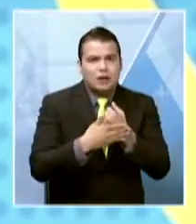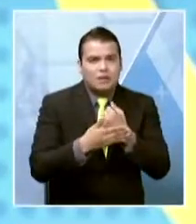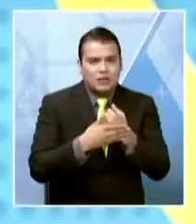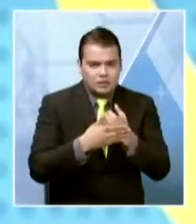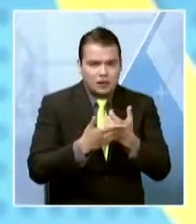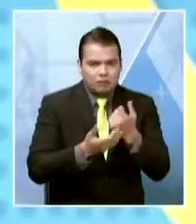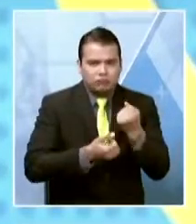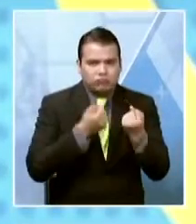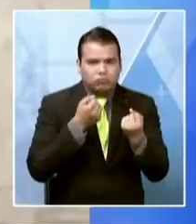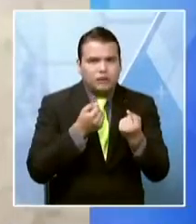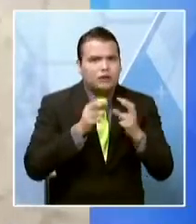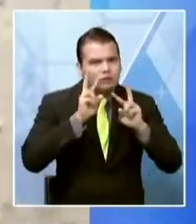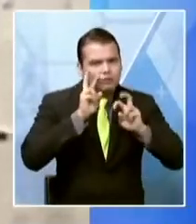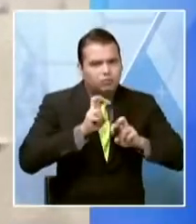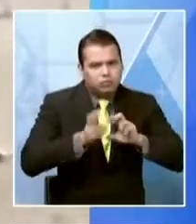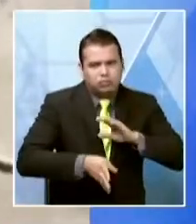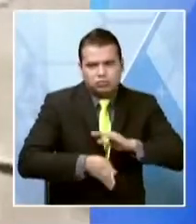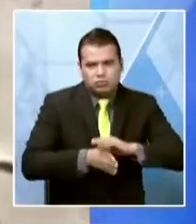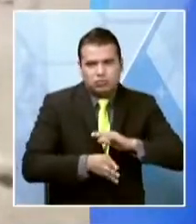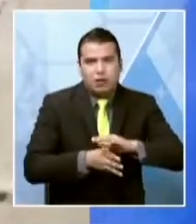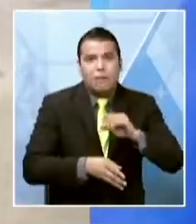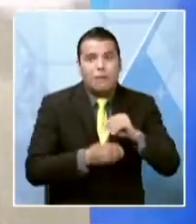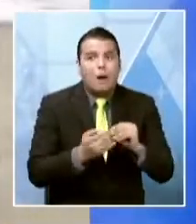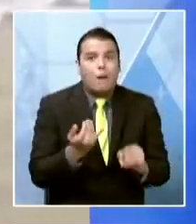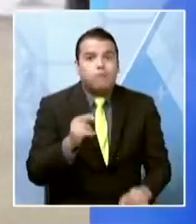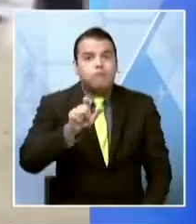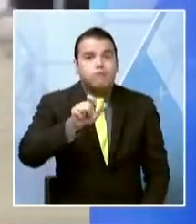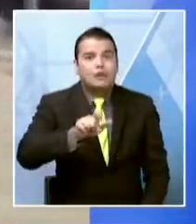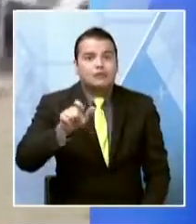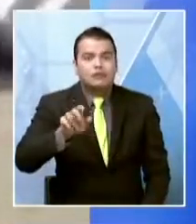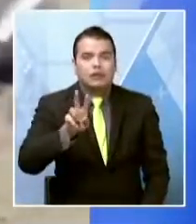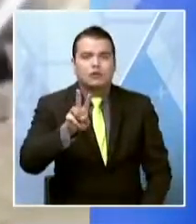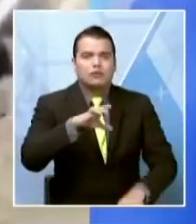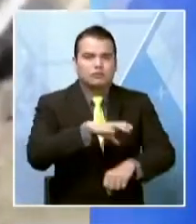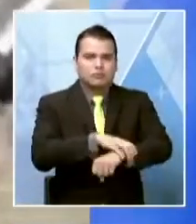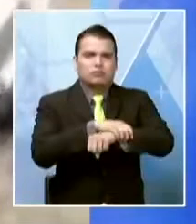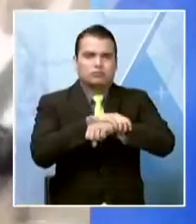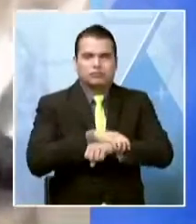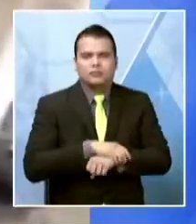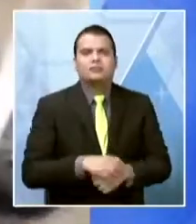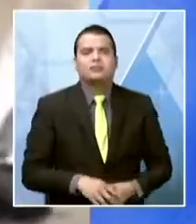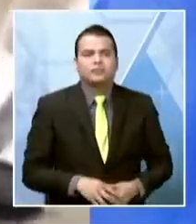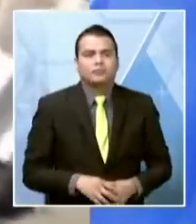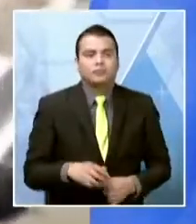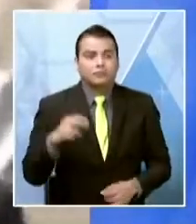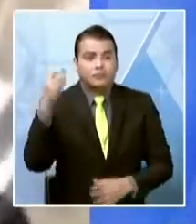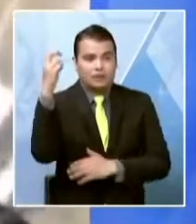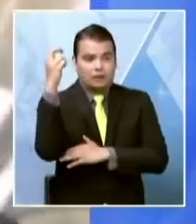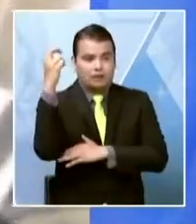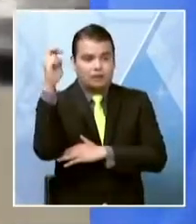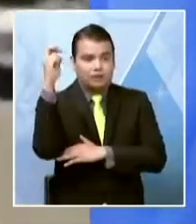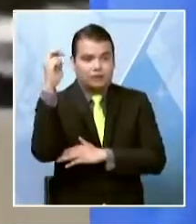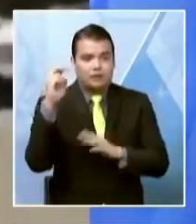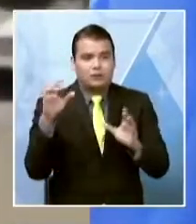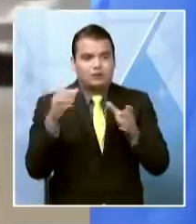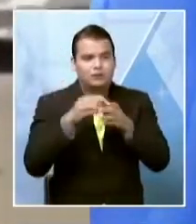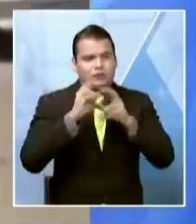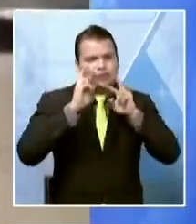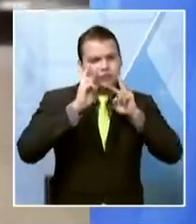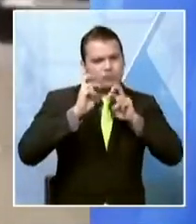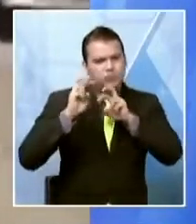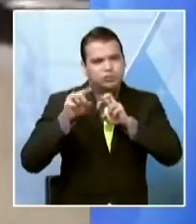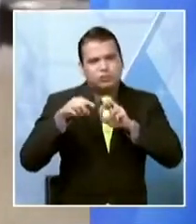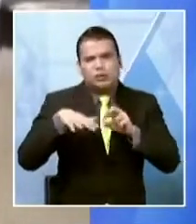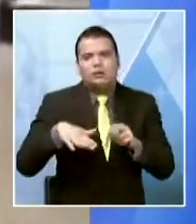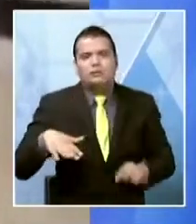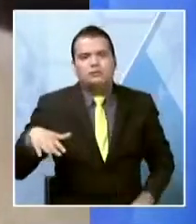lugar de los hechos. Hasta el momento, los investigadores de la Fiscalía han realizado labores de verificación, la inspección al lugar